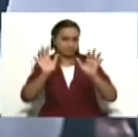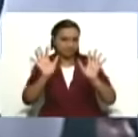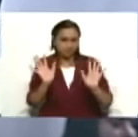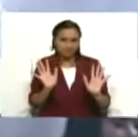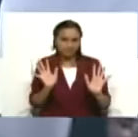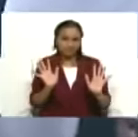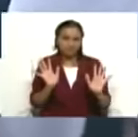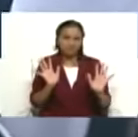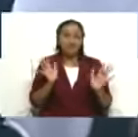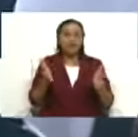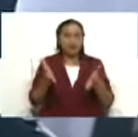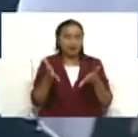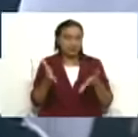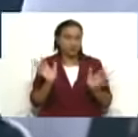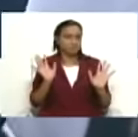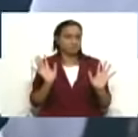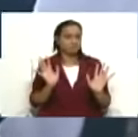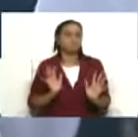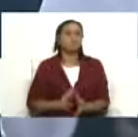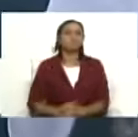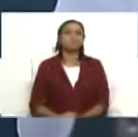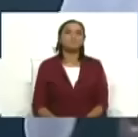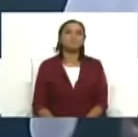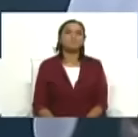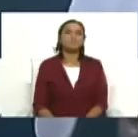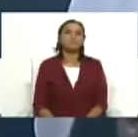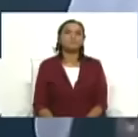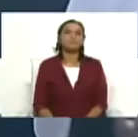que resulte triunfadora o triunfador.